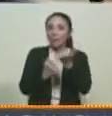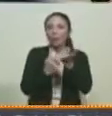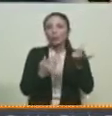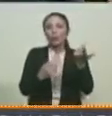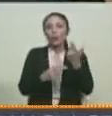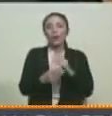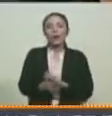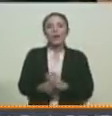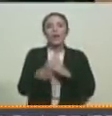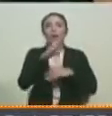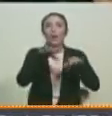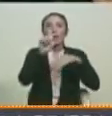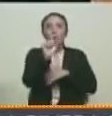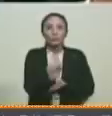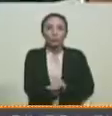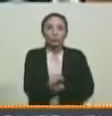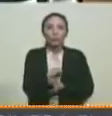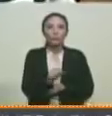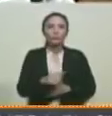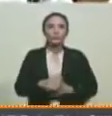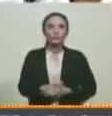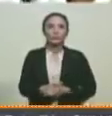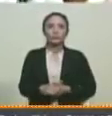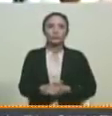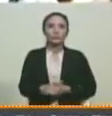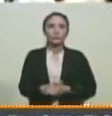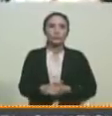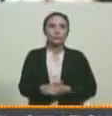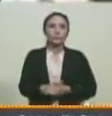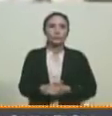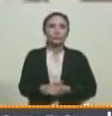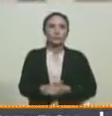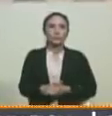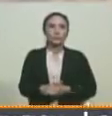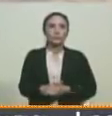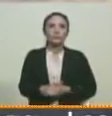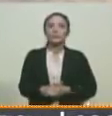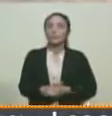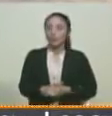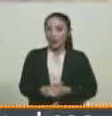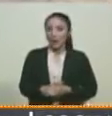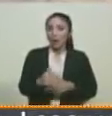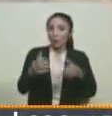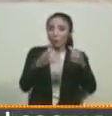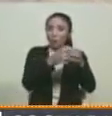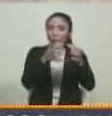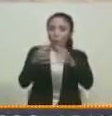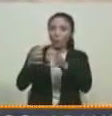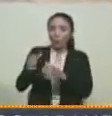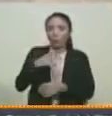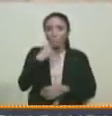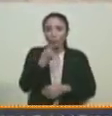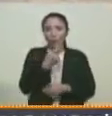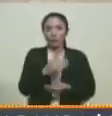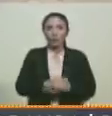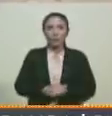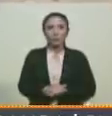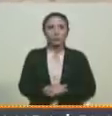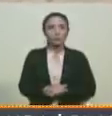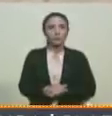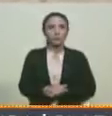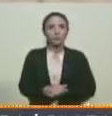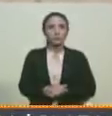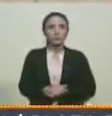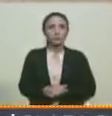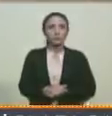Creo que Ramón Guillermo Aveledo, compañero de Gran Polo Patriótico, Aristóbulo, busca un contacto con Ramón